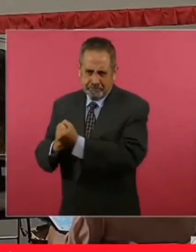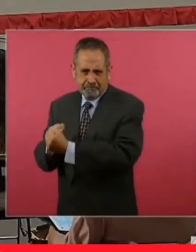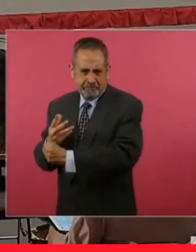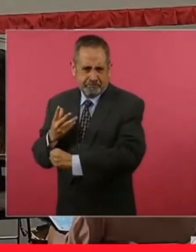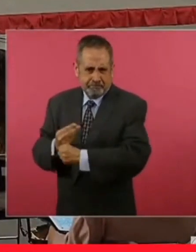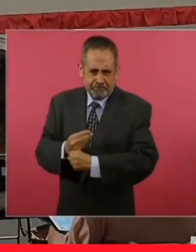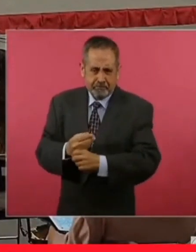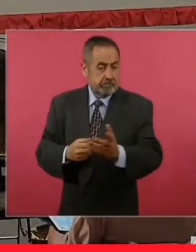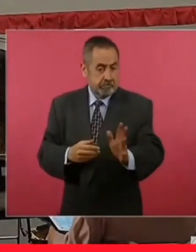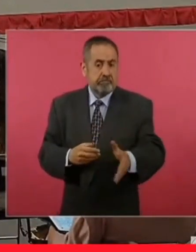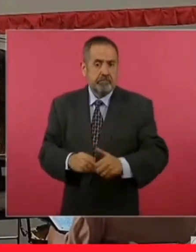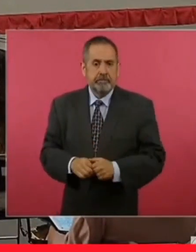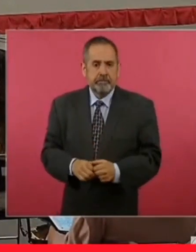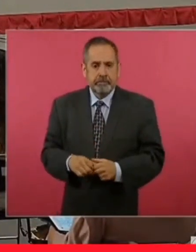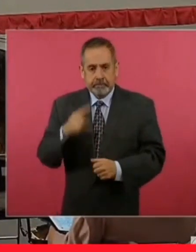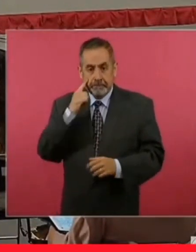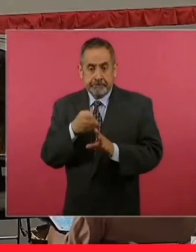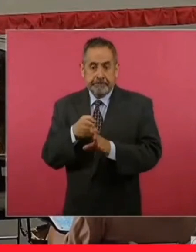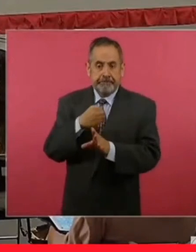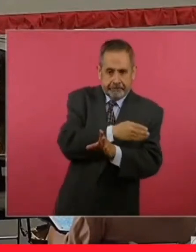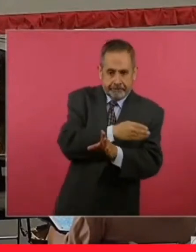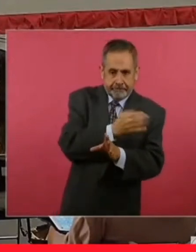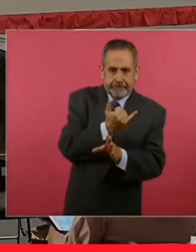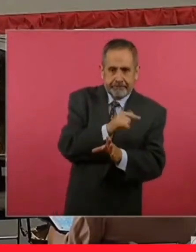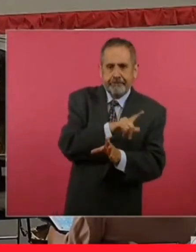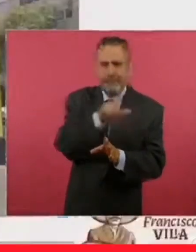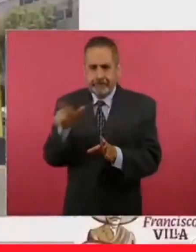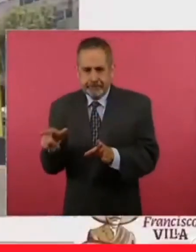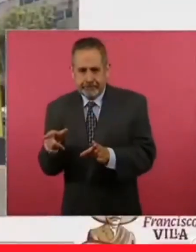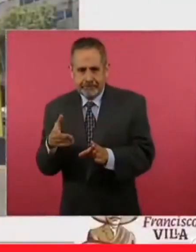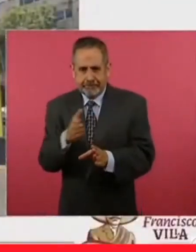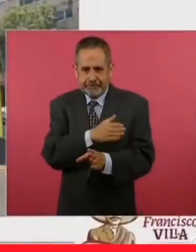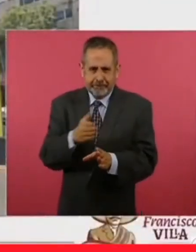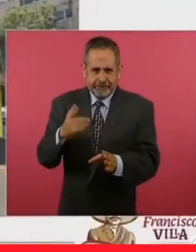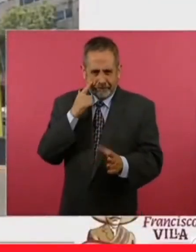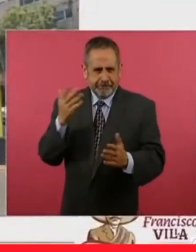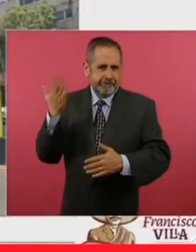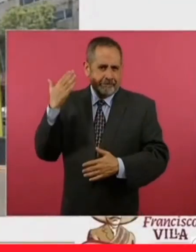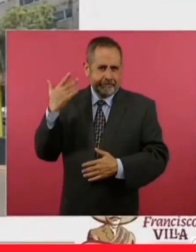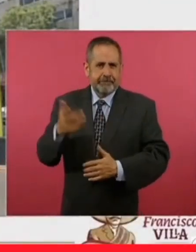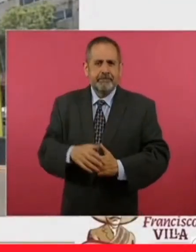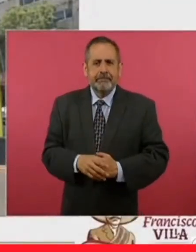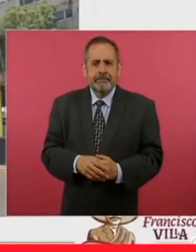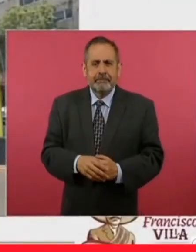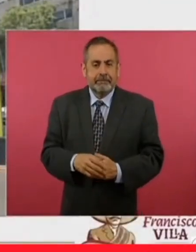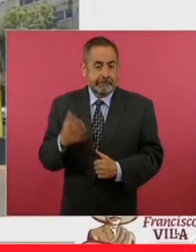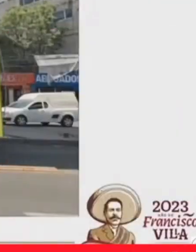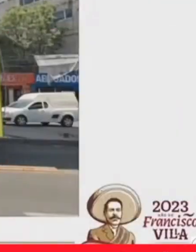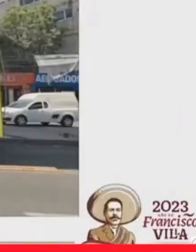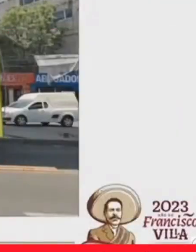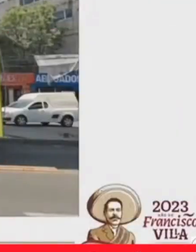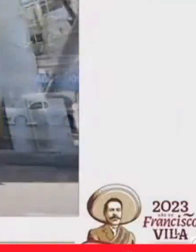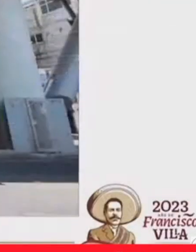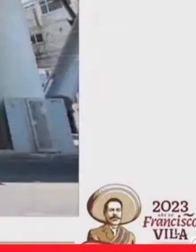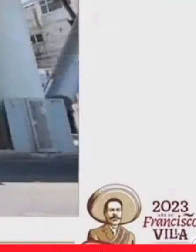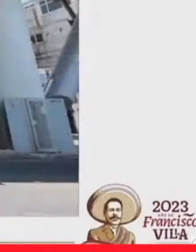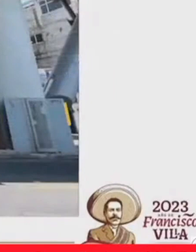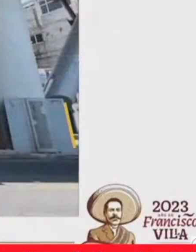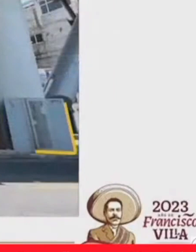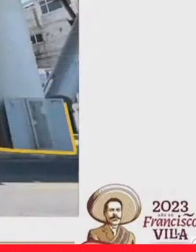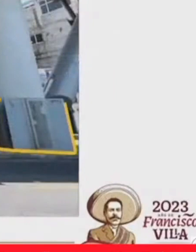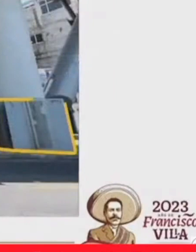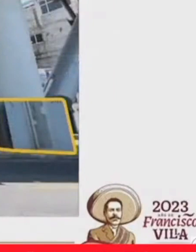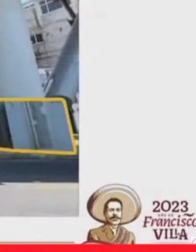Aquí una vista del antes y del después. Inicialmente se tenían dos columnas, dos traves y unos diafragmas. Esta es la vista